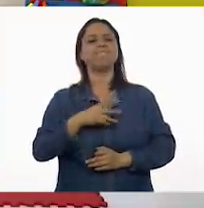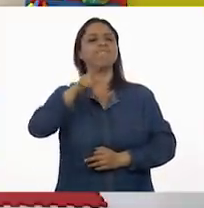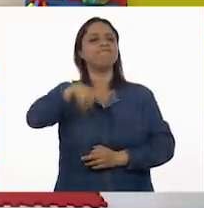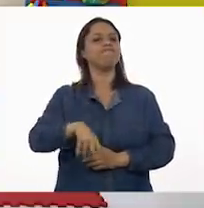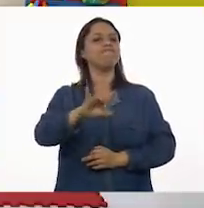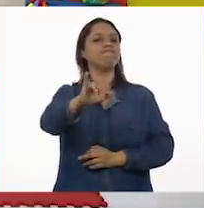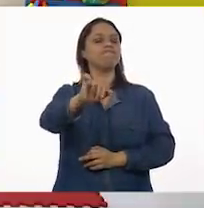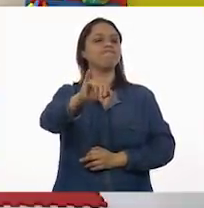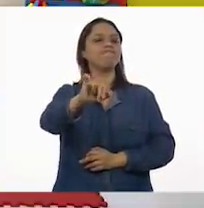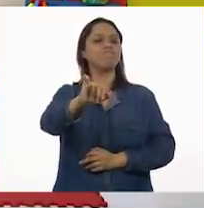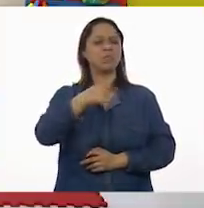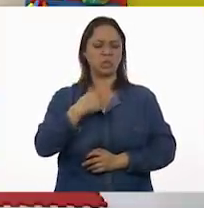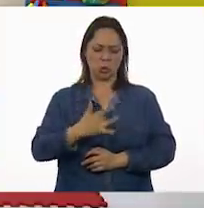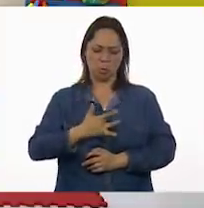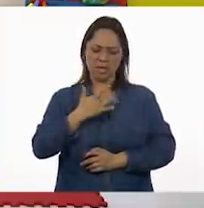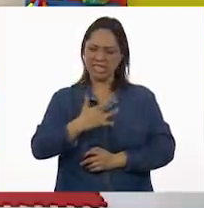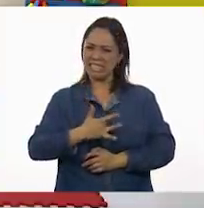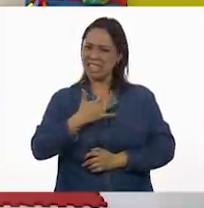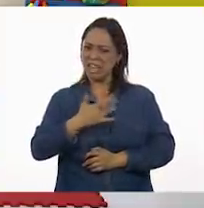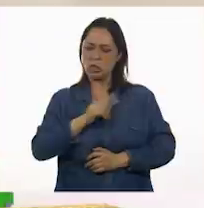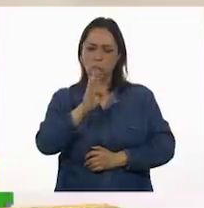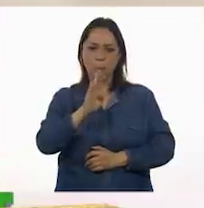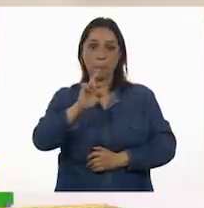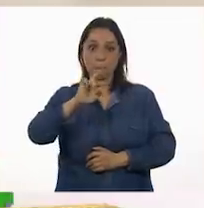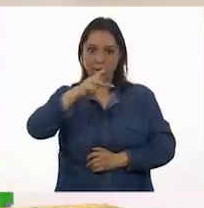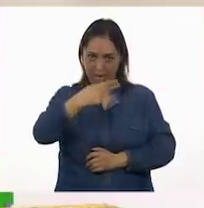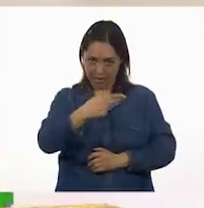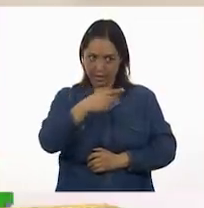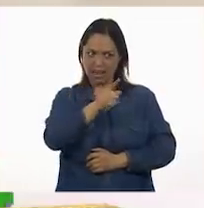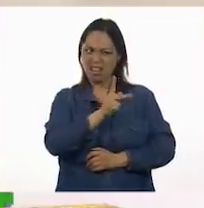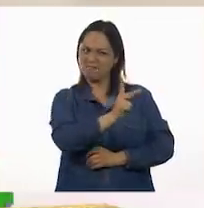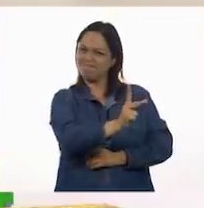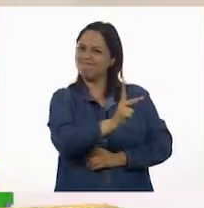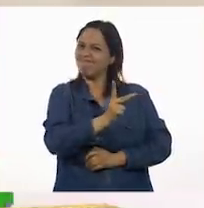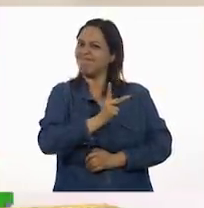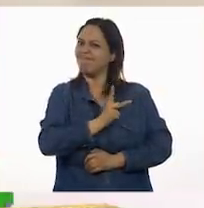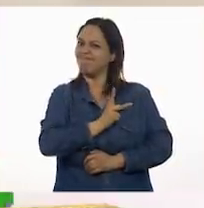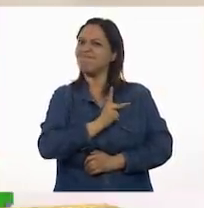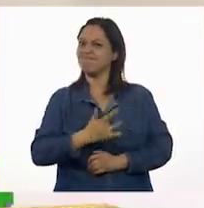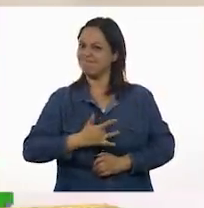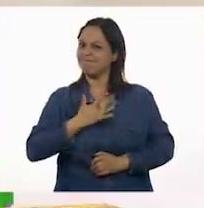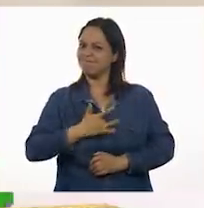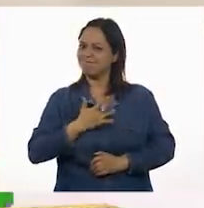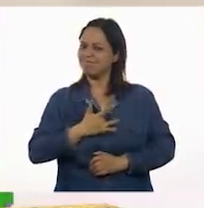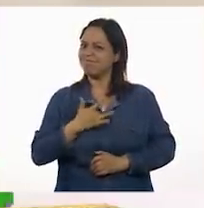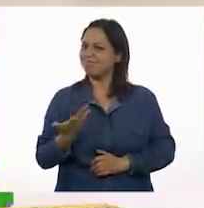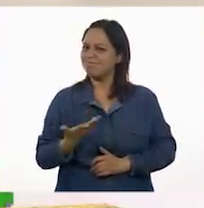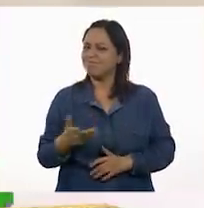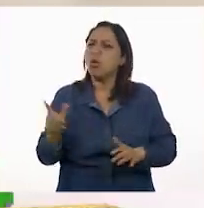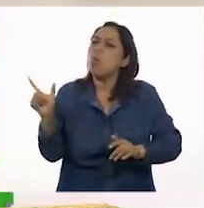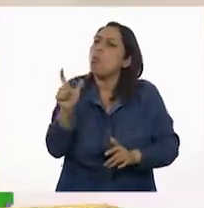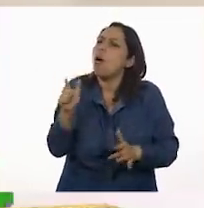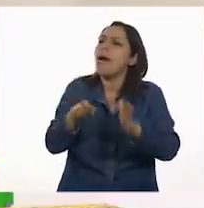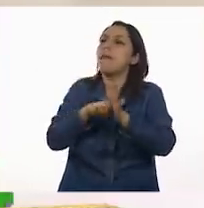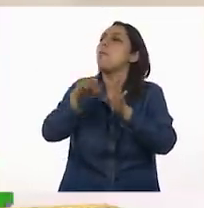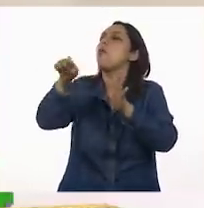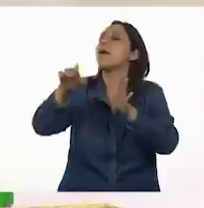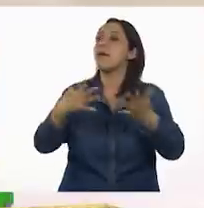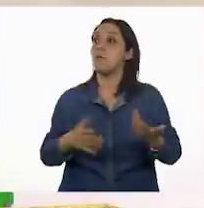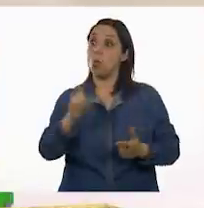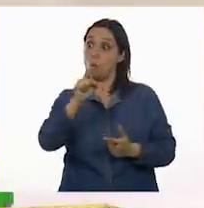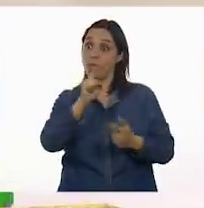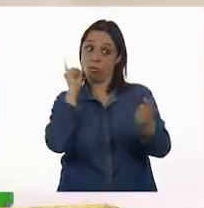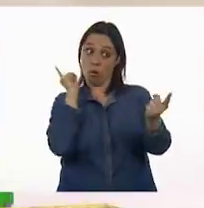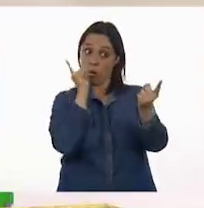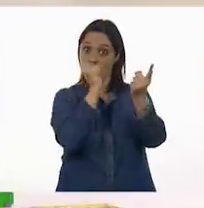sí. Yo me siento igual que Bert. ¿Igual que Bert? ¿En qué momento? ¿Cuando conocen